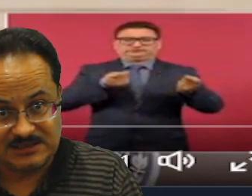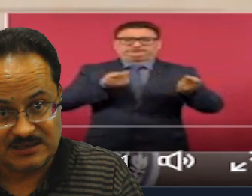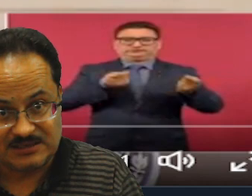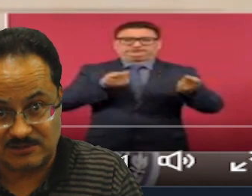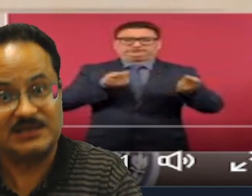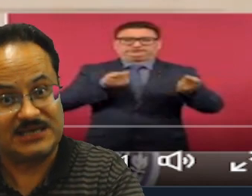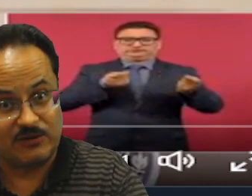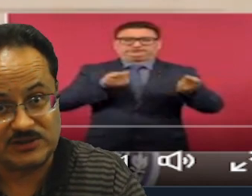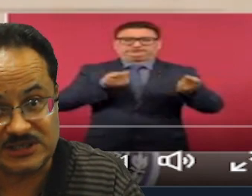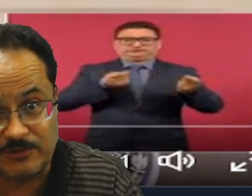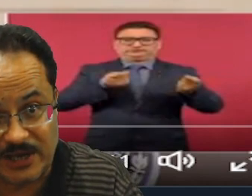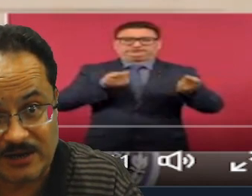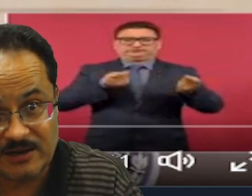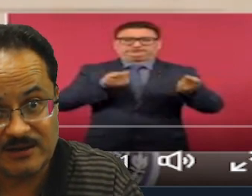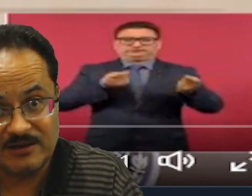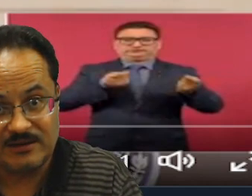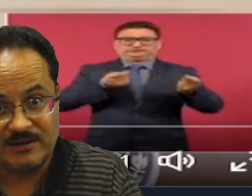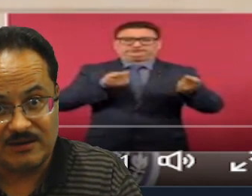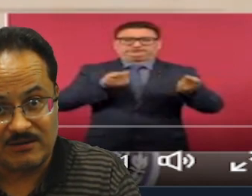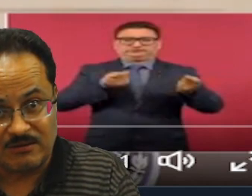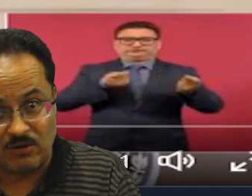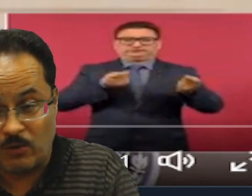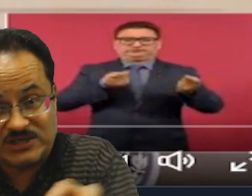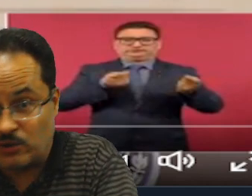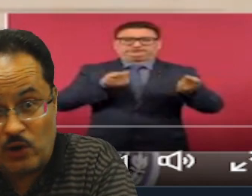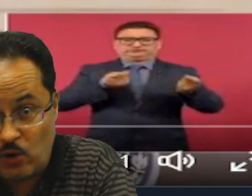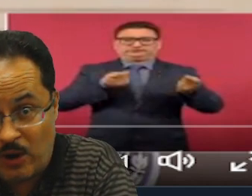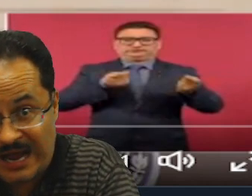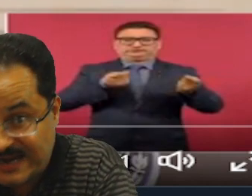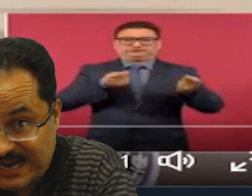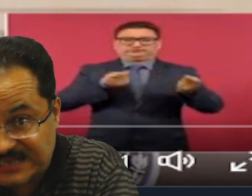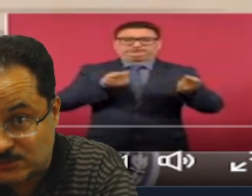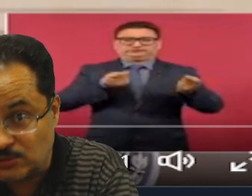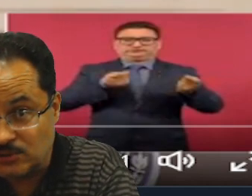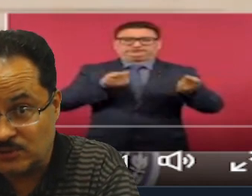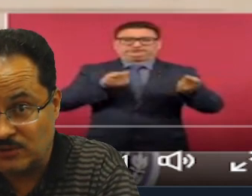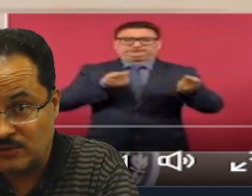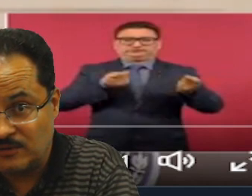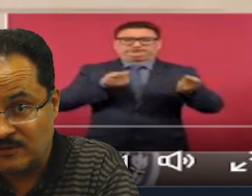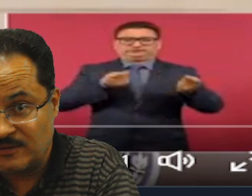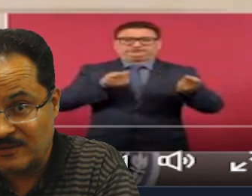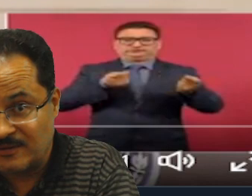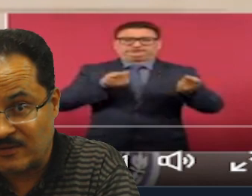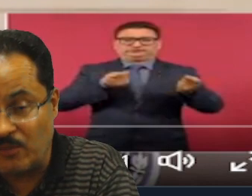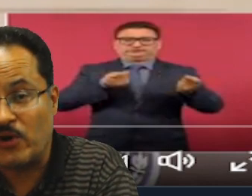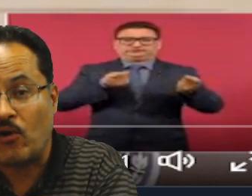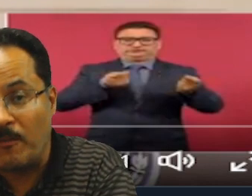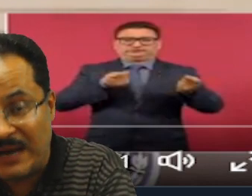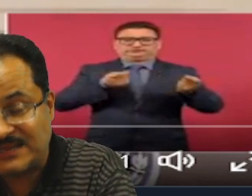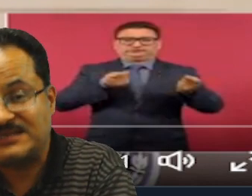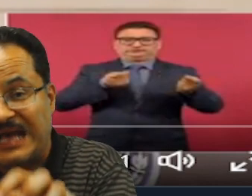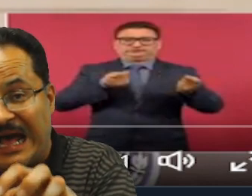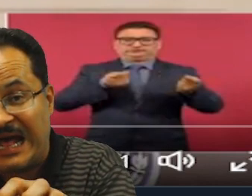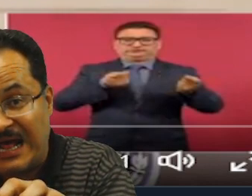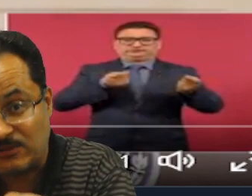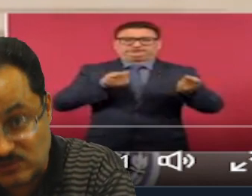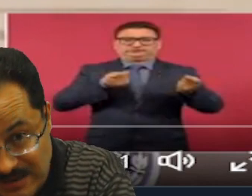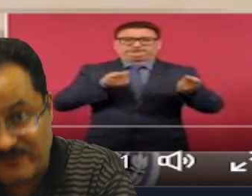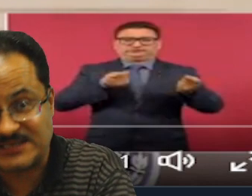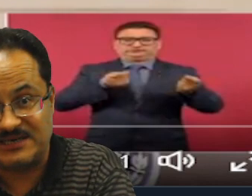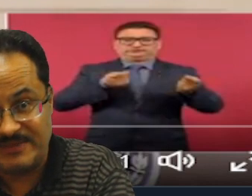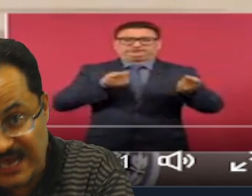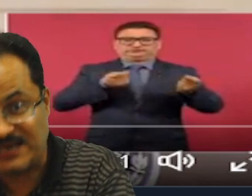son las que lo distribuyen como eso no lo arreglas tú Cómo no combates a